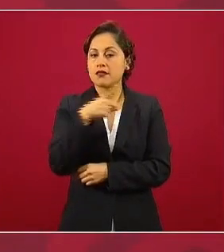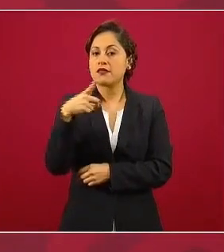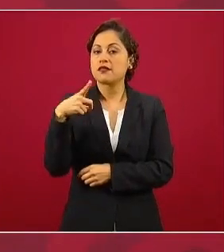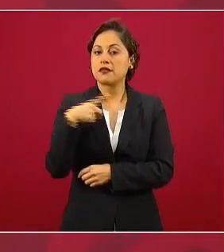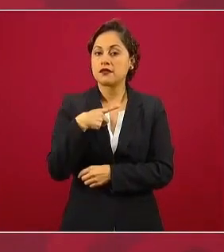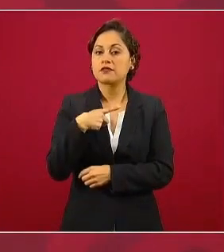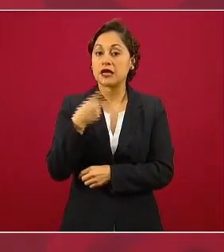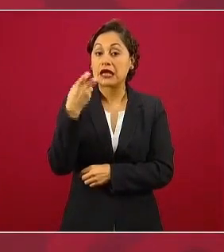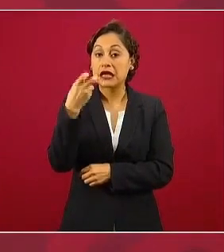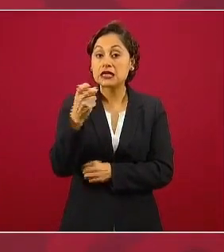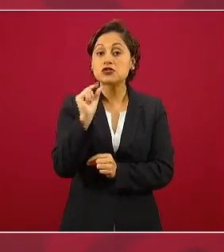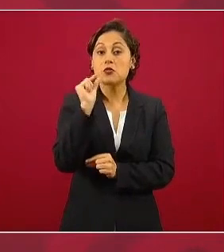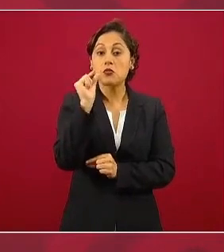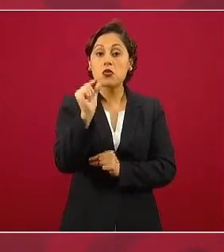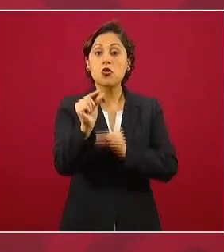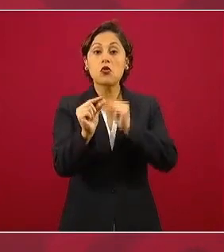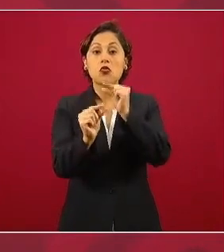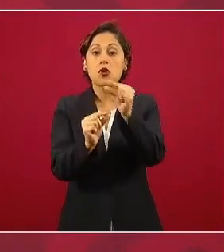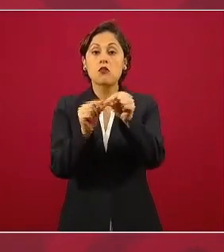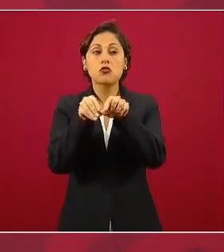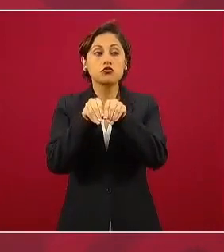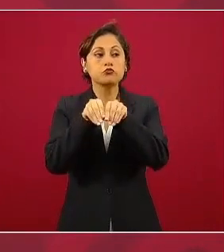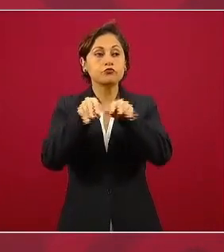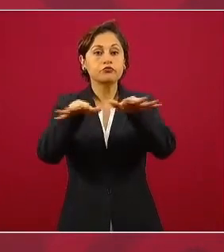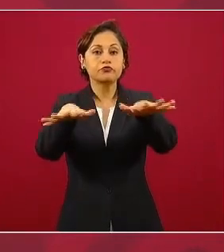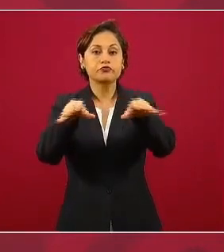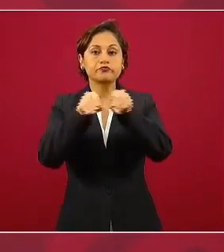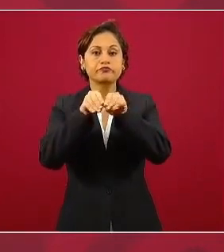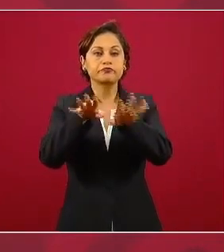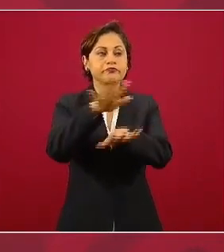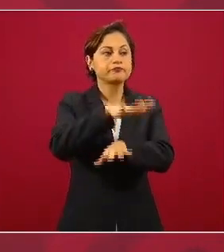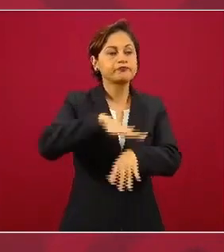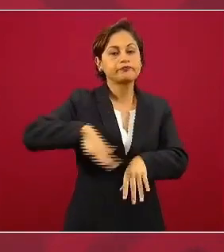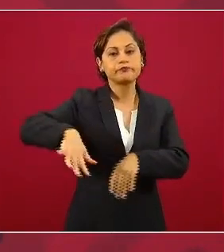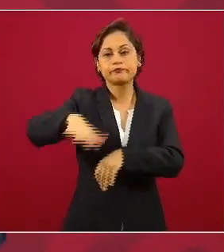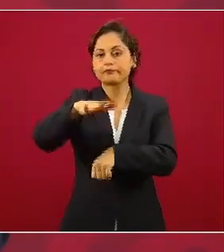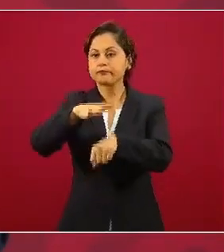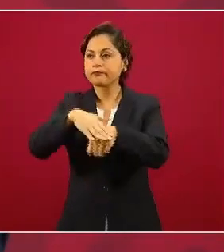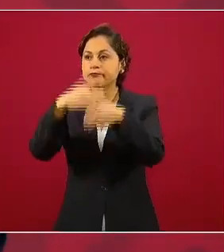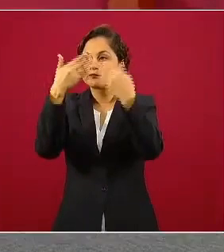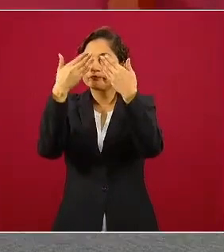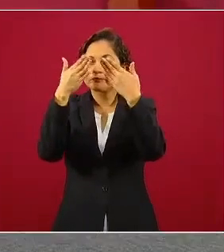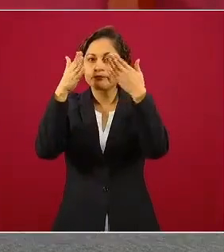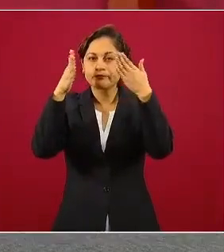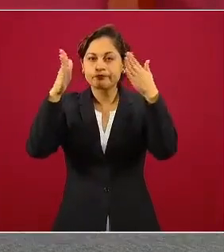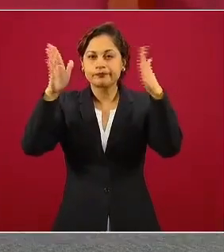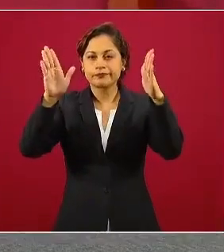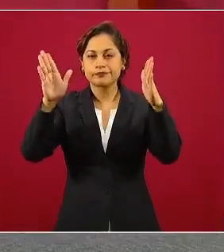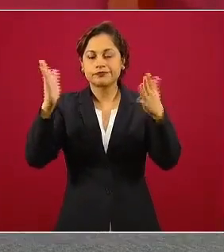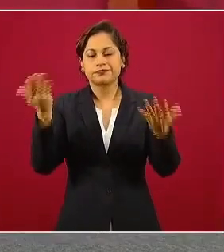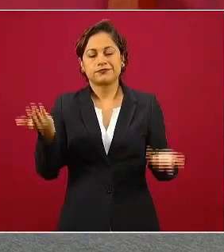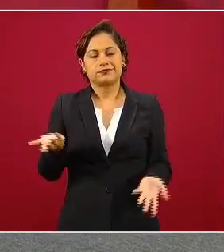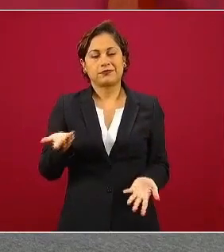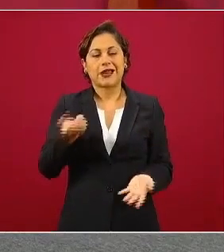se va a ir difundiendo y además la gente ya